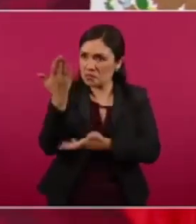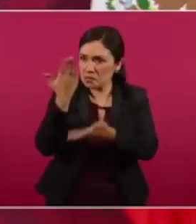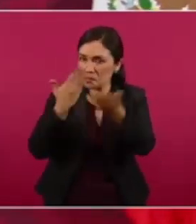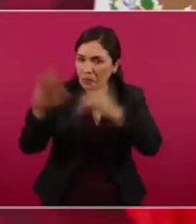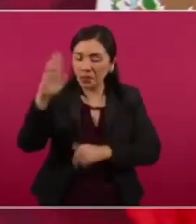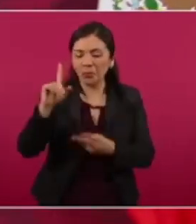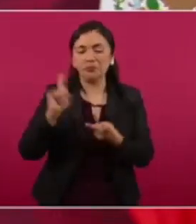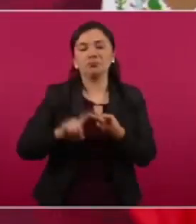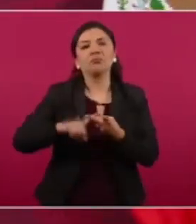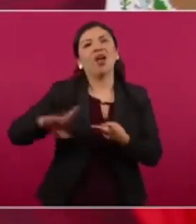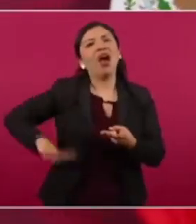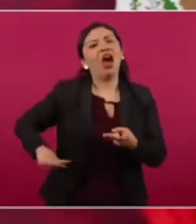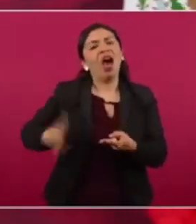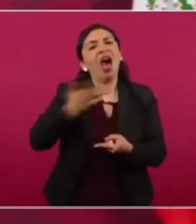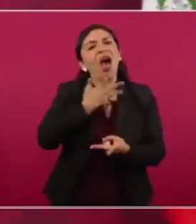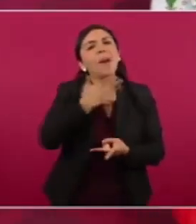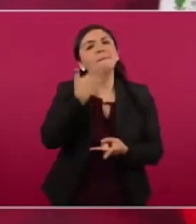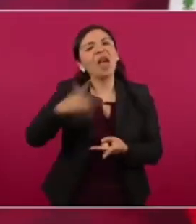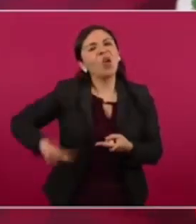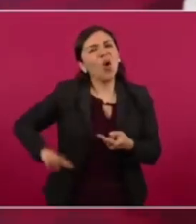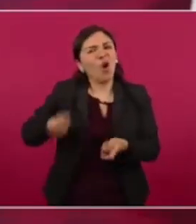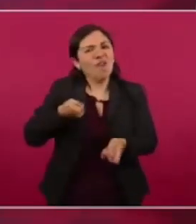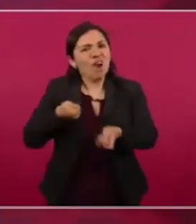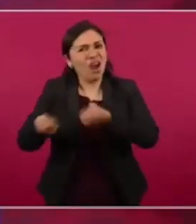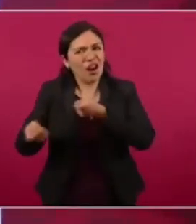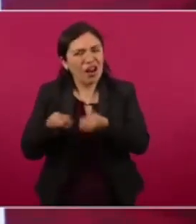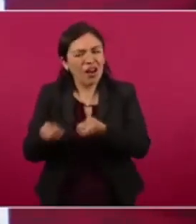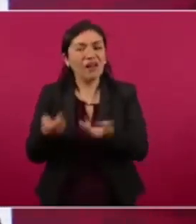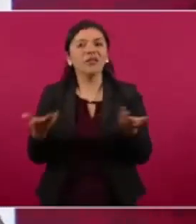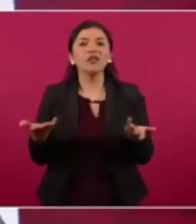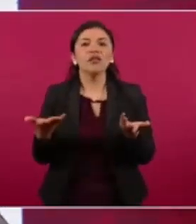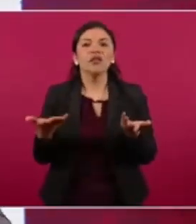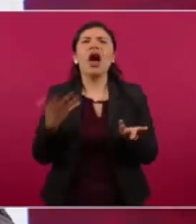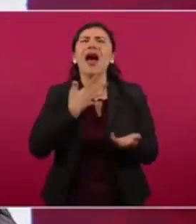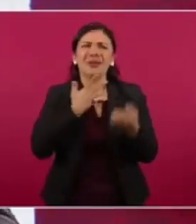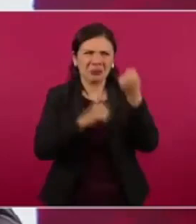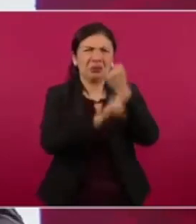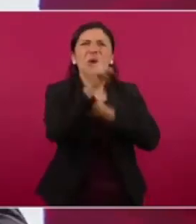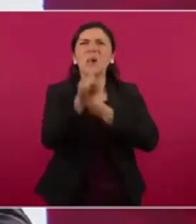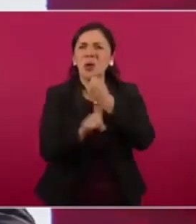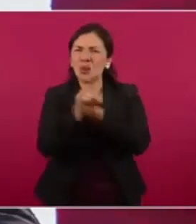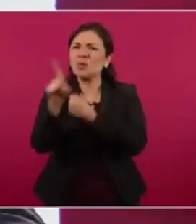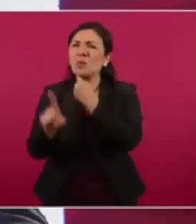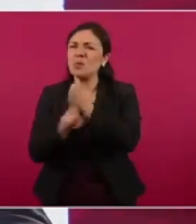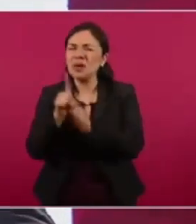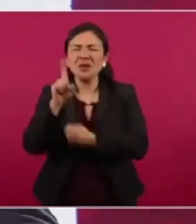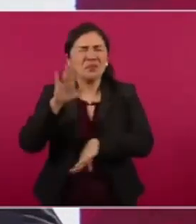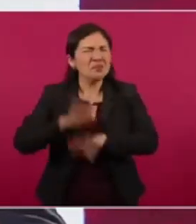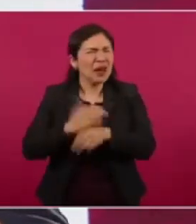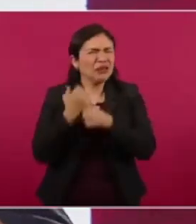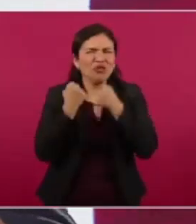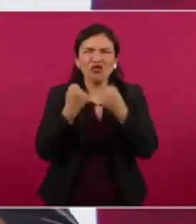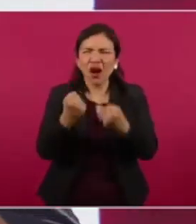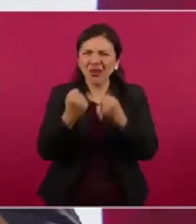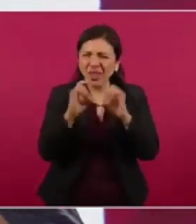tiene gobernabilidad, estamos enfrentando los problemas más delicados,